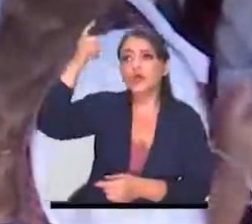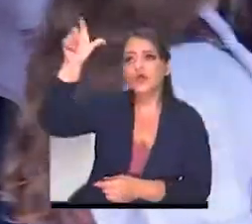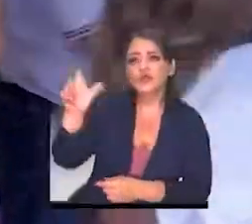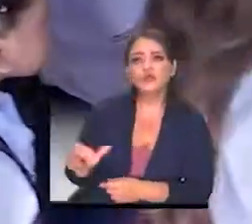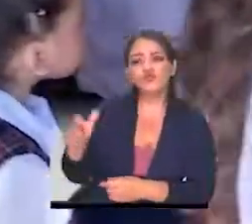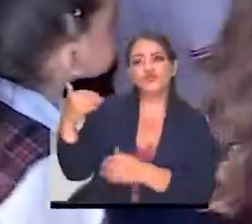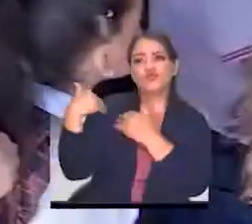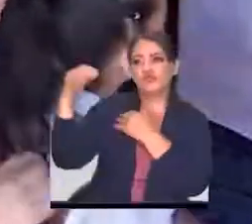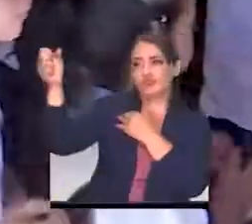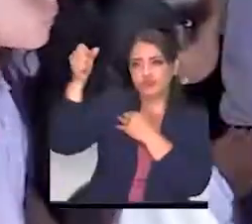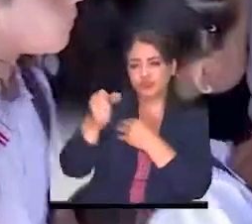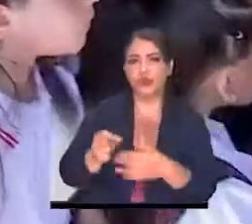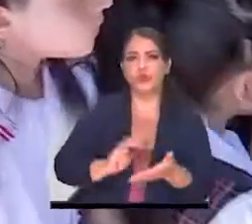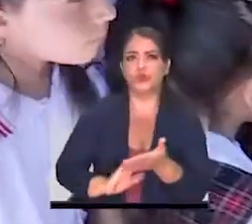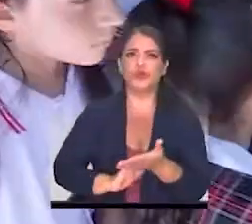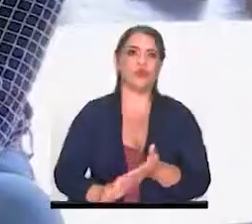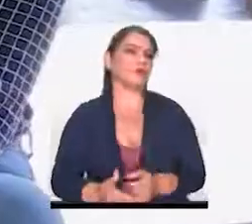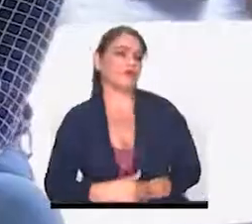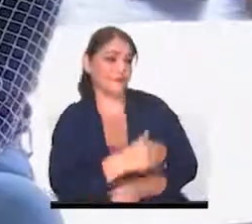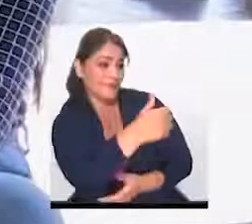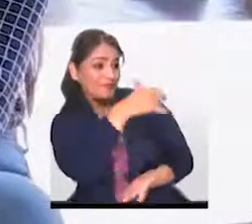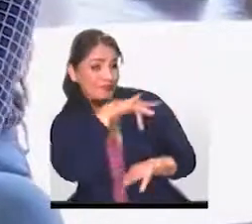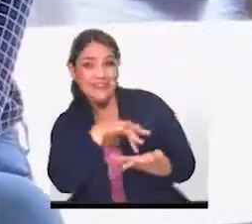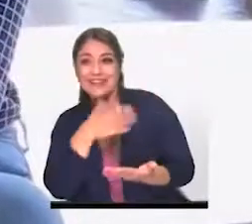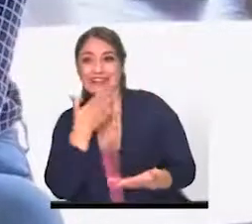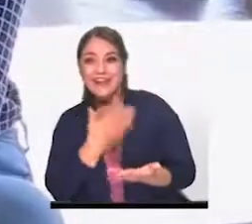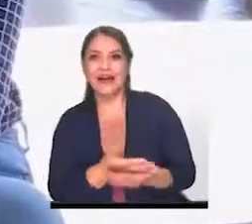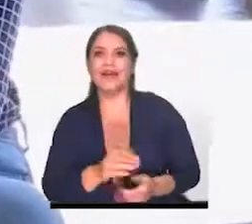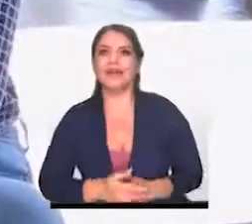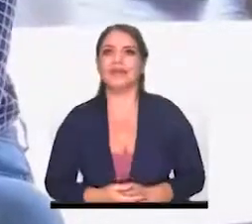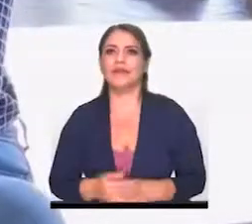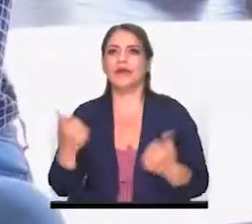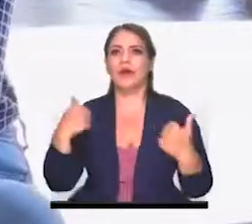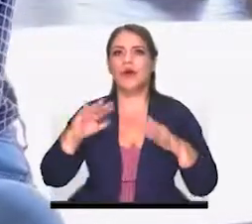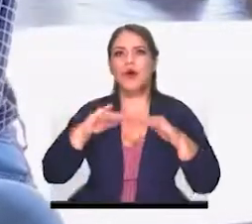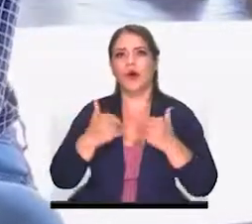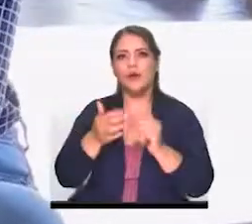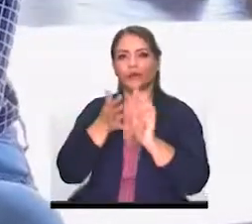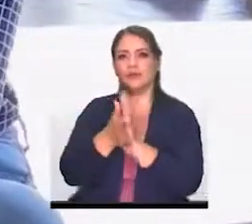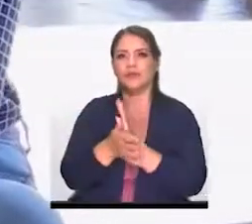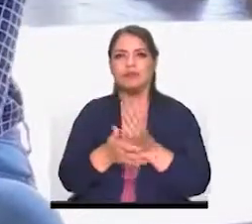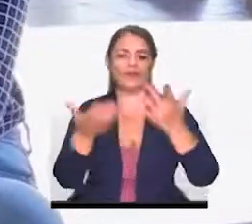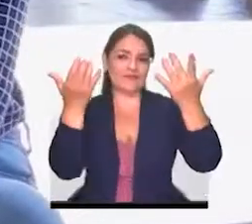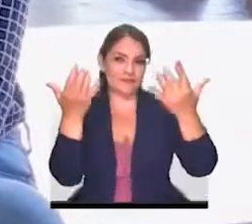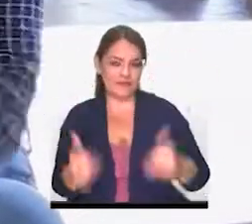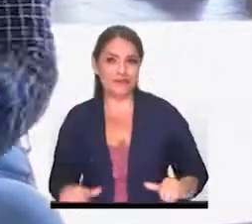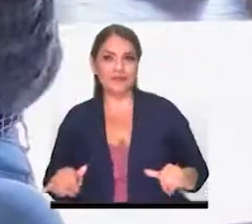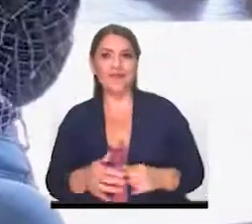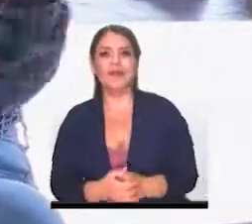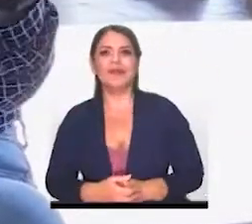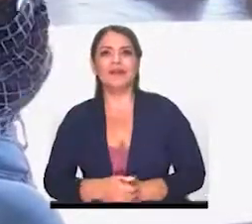responsable. Gracias María Ángel por acompañarnos el día de hoy en Desde el Cole. Nosotras nos despedimos para